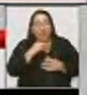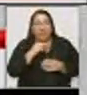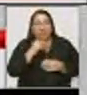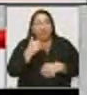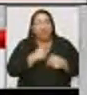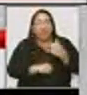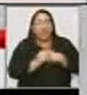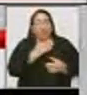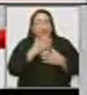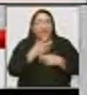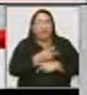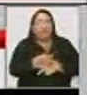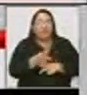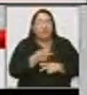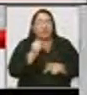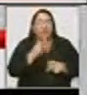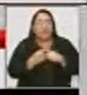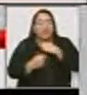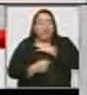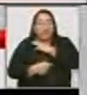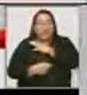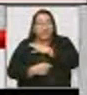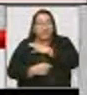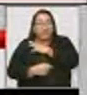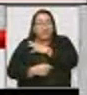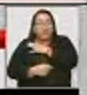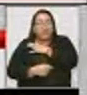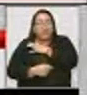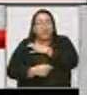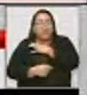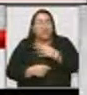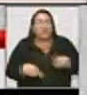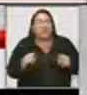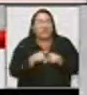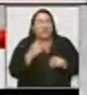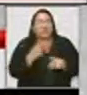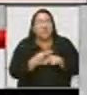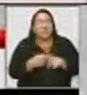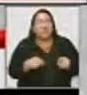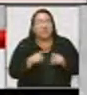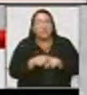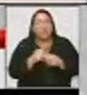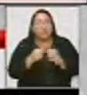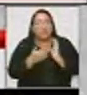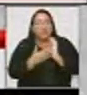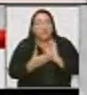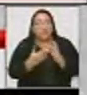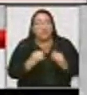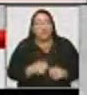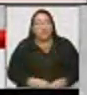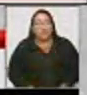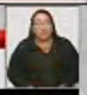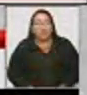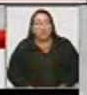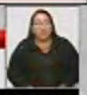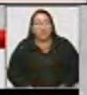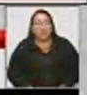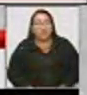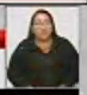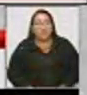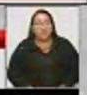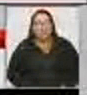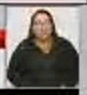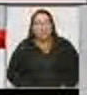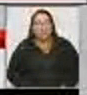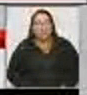mujeres han sufrido violencia ejercida por la pareja o expareja alguna vez. Como dato referencial, cabe señalar que en el